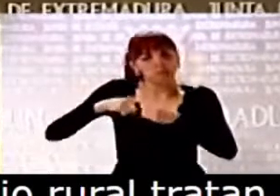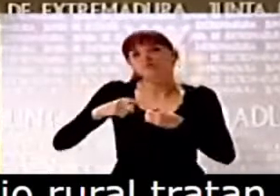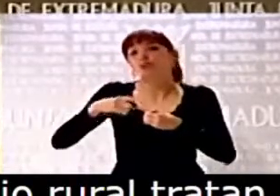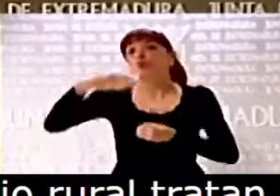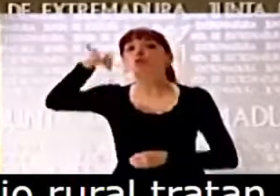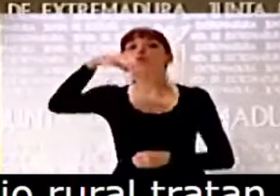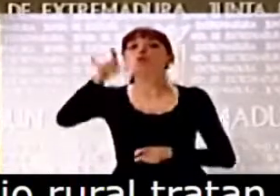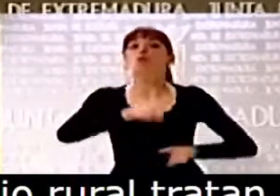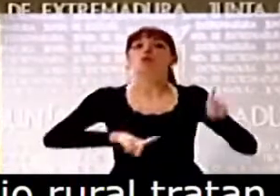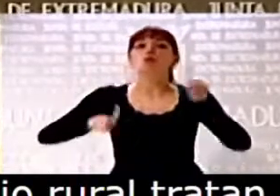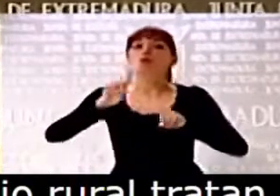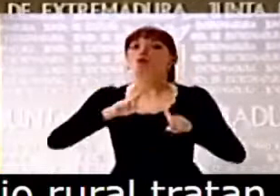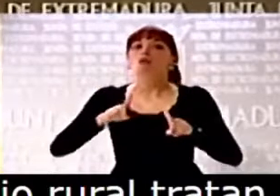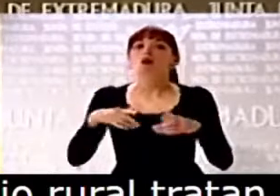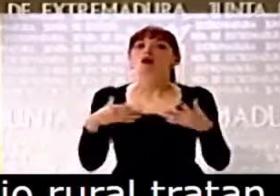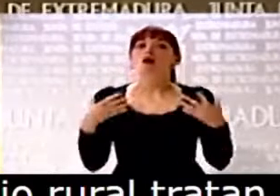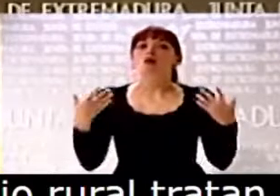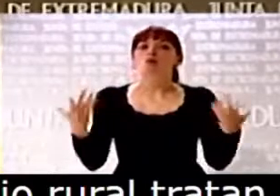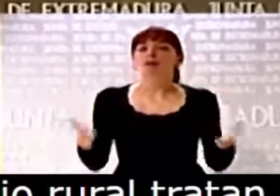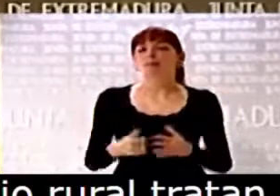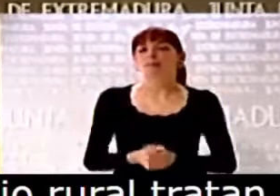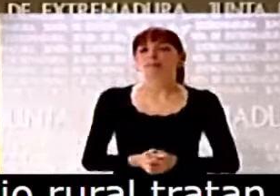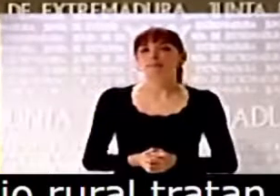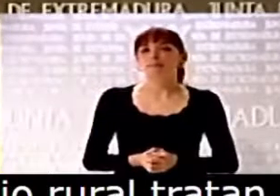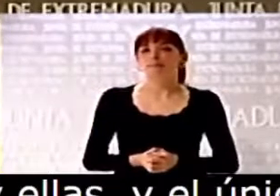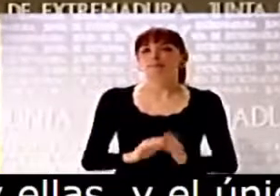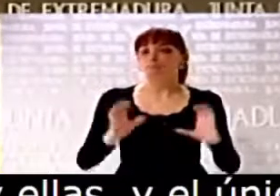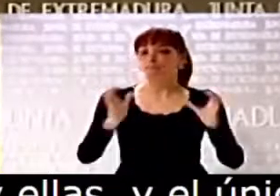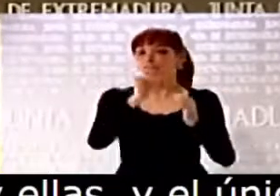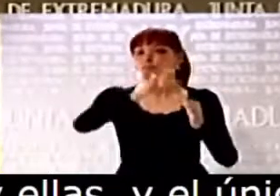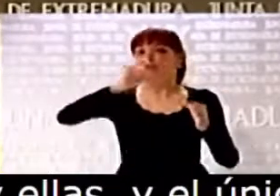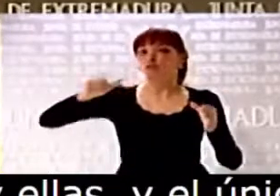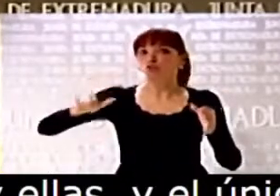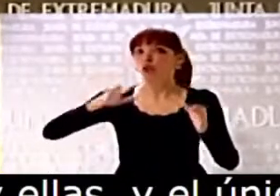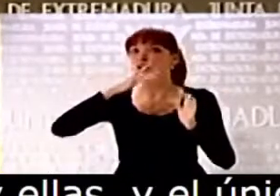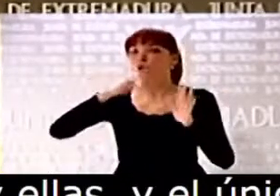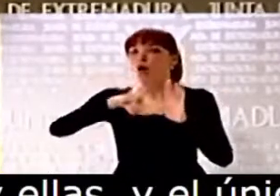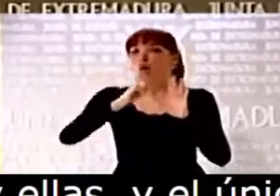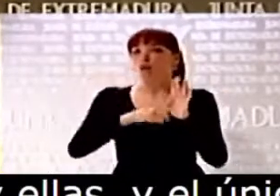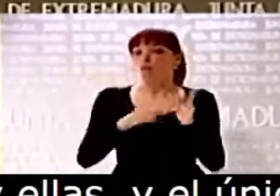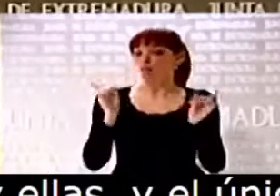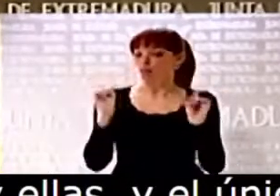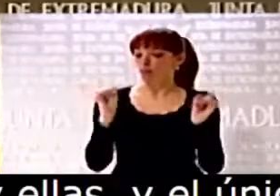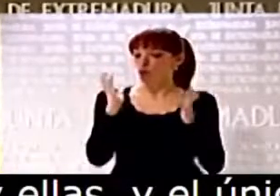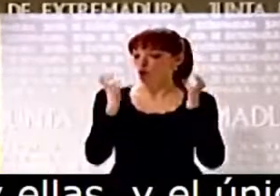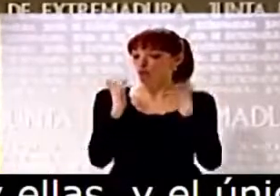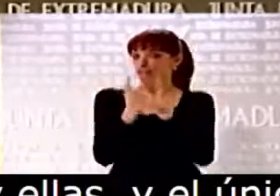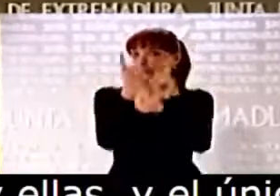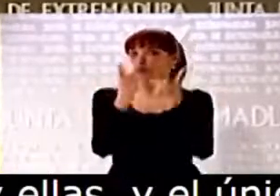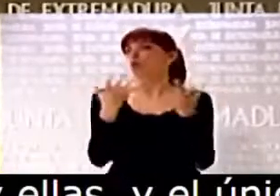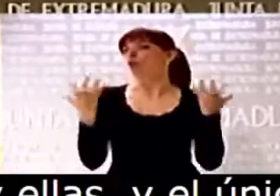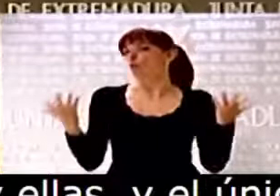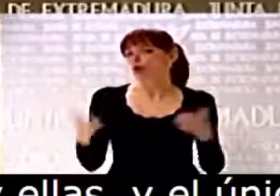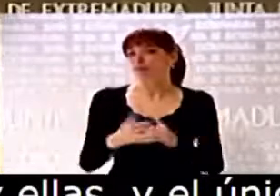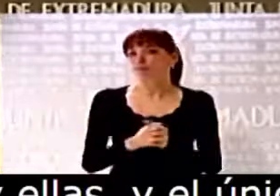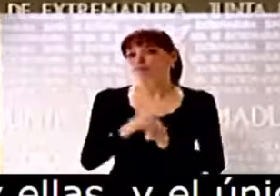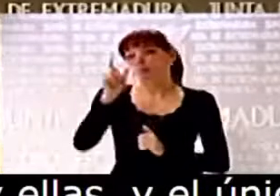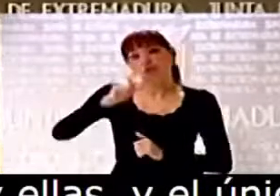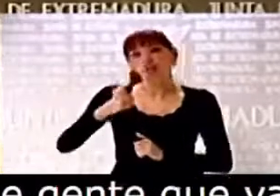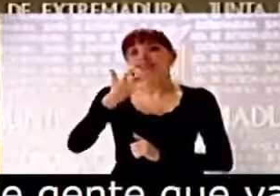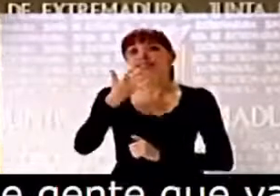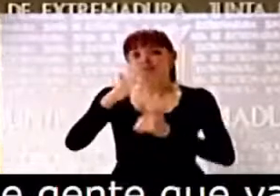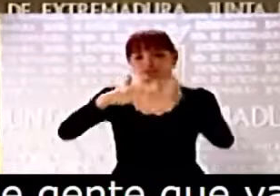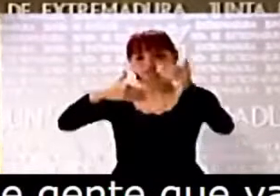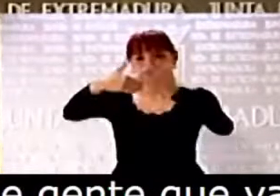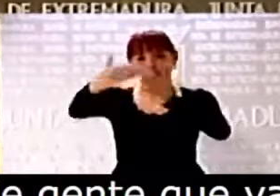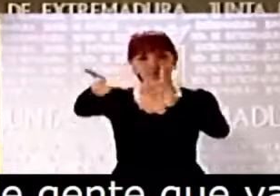que va a tener, el único grupo de gente que va a tener la Ley de Protección Animal enfrente es quien maltrate a los animales,